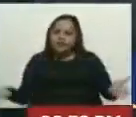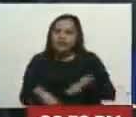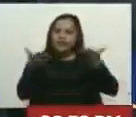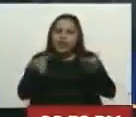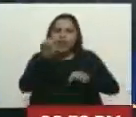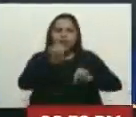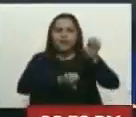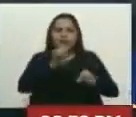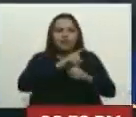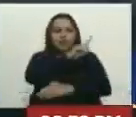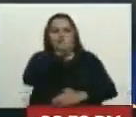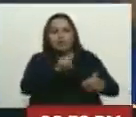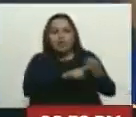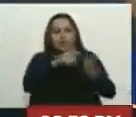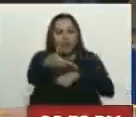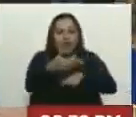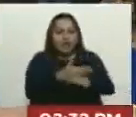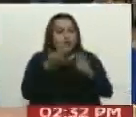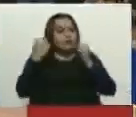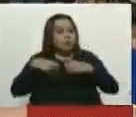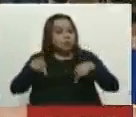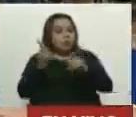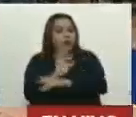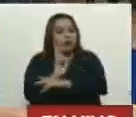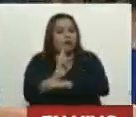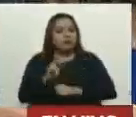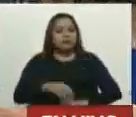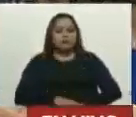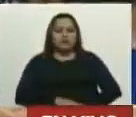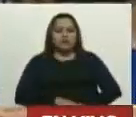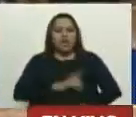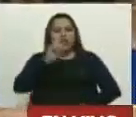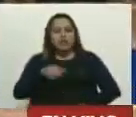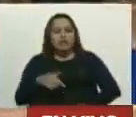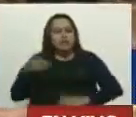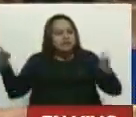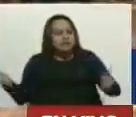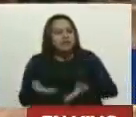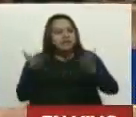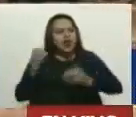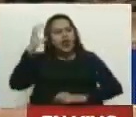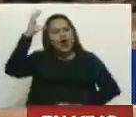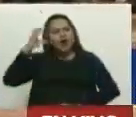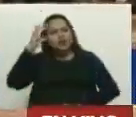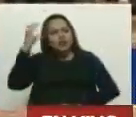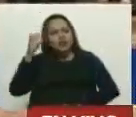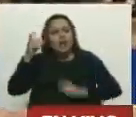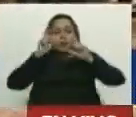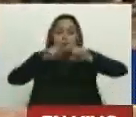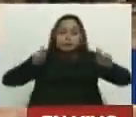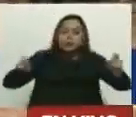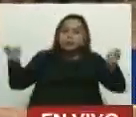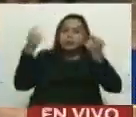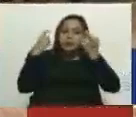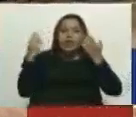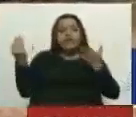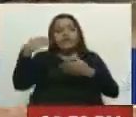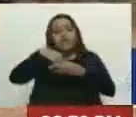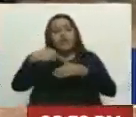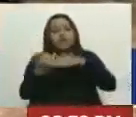diagnóstico integral temprano y oportuno, también fomentar la conciencia y la formación en las instituciones y en